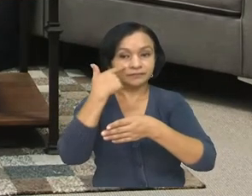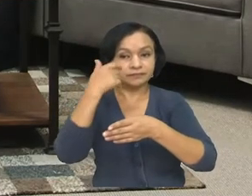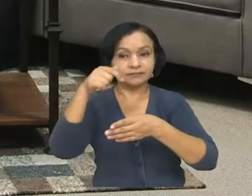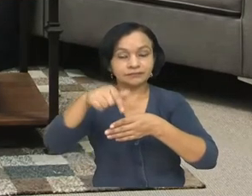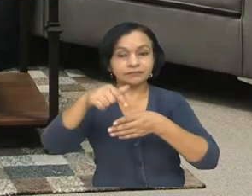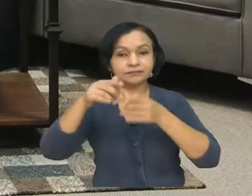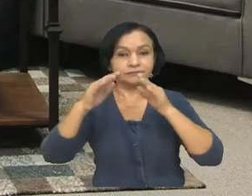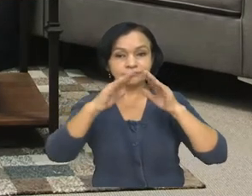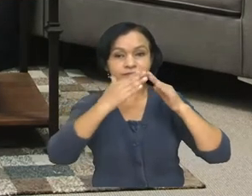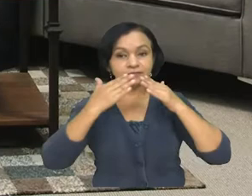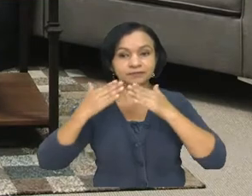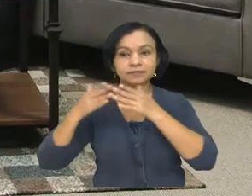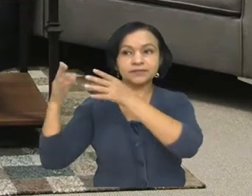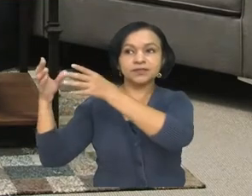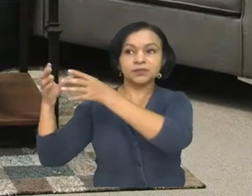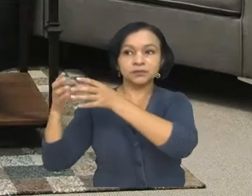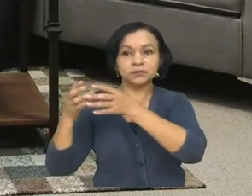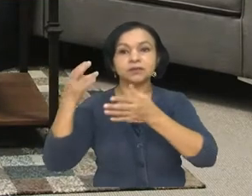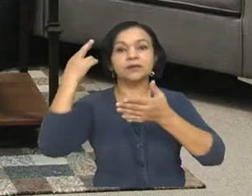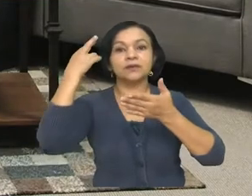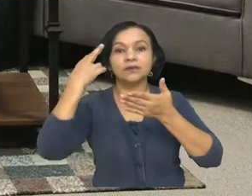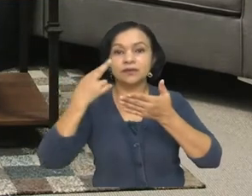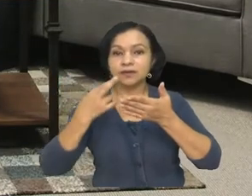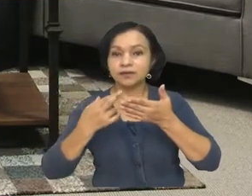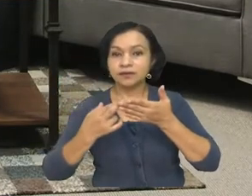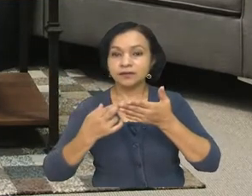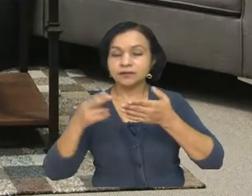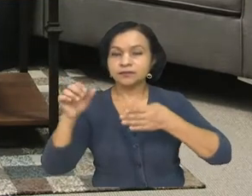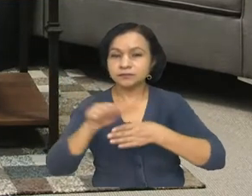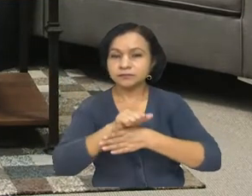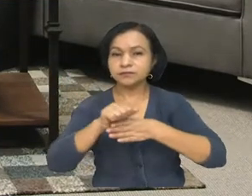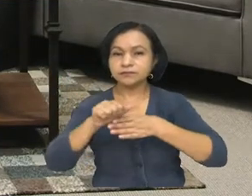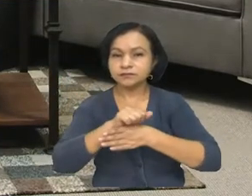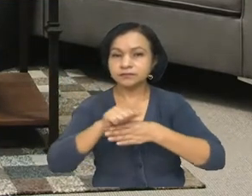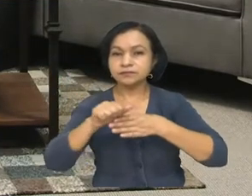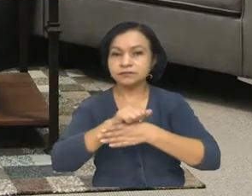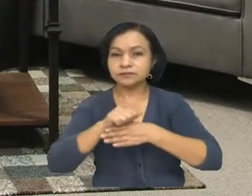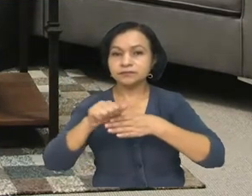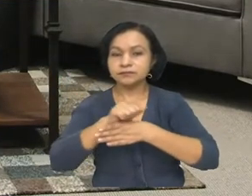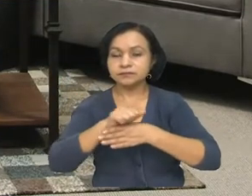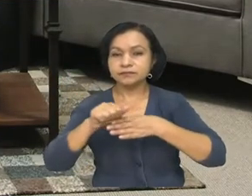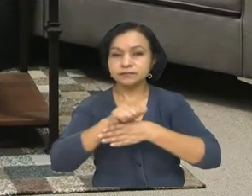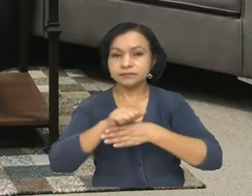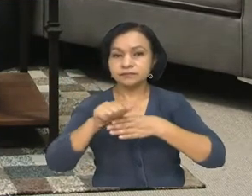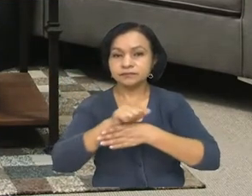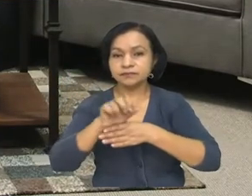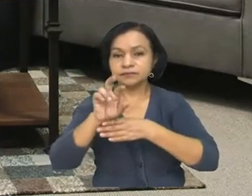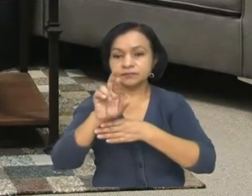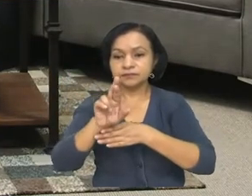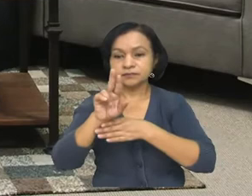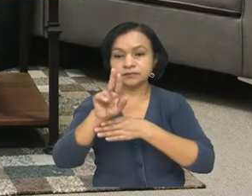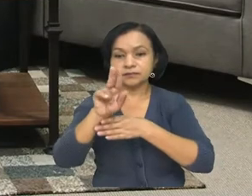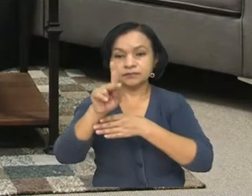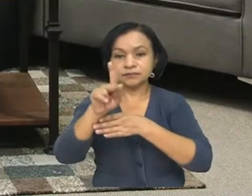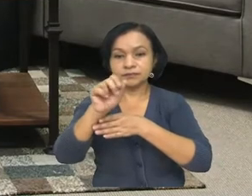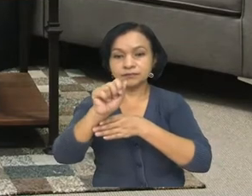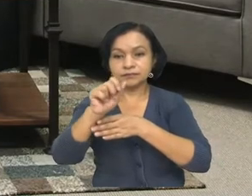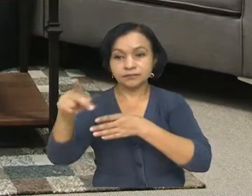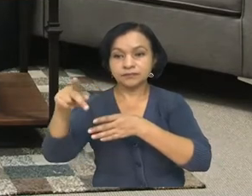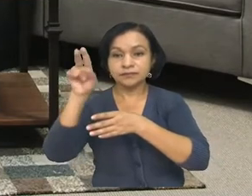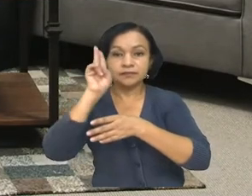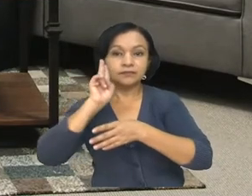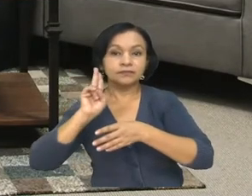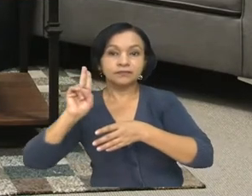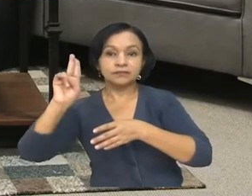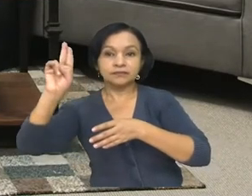ya llegaron ellos, pues recuerdo que nos hicieron unos entrenamientos en lo que es el RUPAC. Entonces, uh-huh, ahí tuvimos